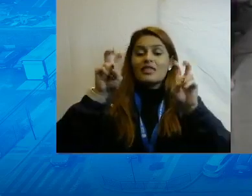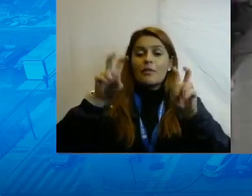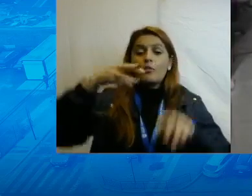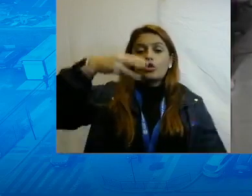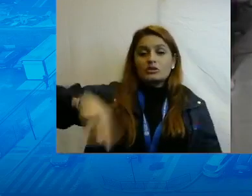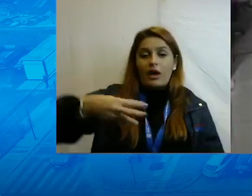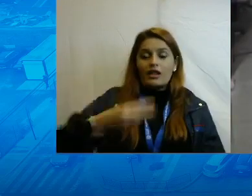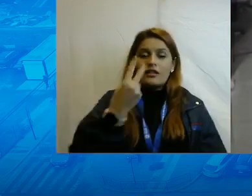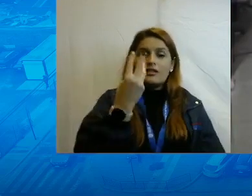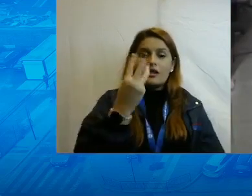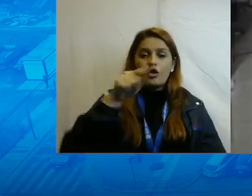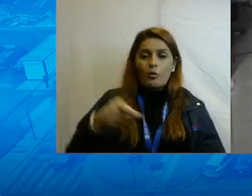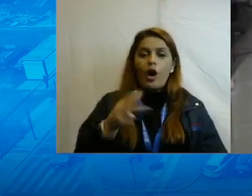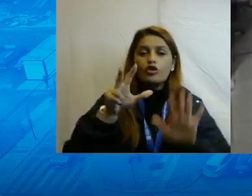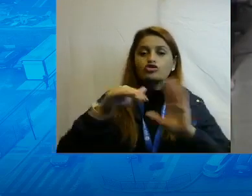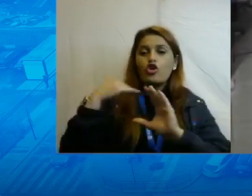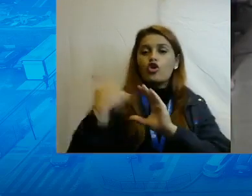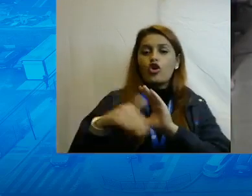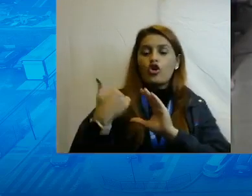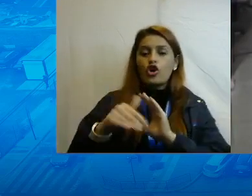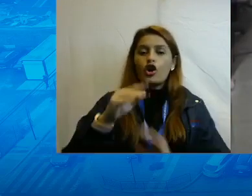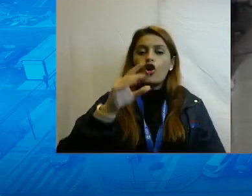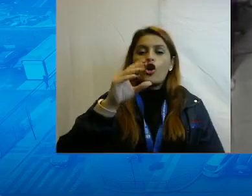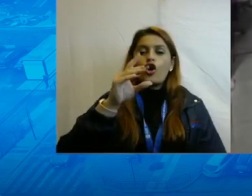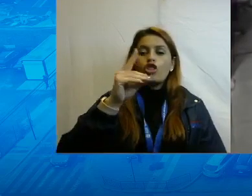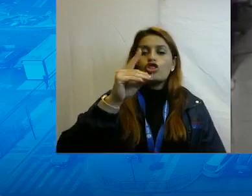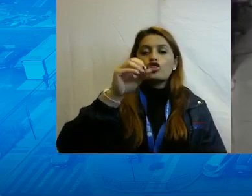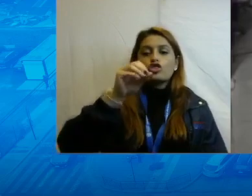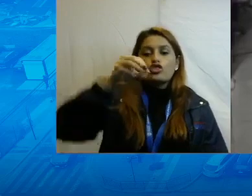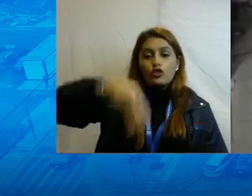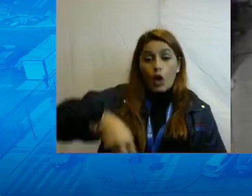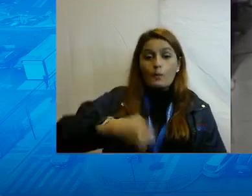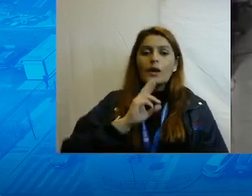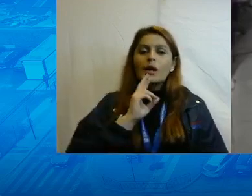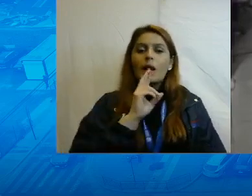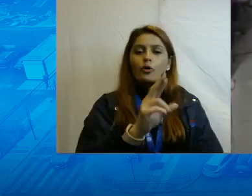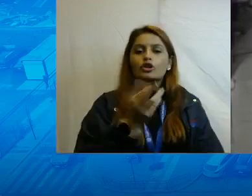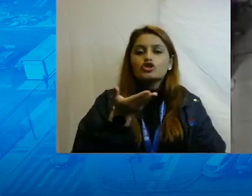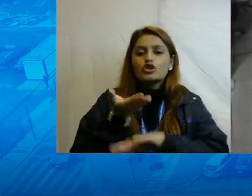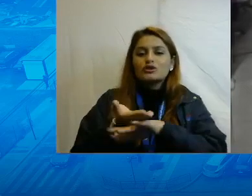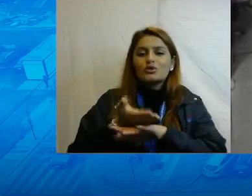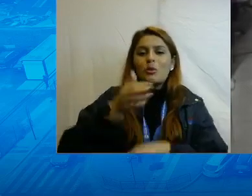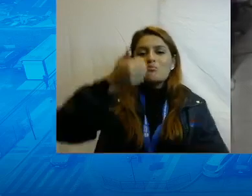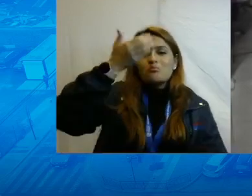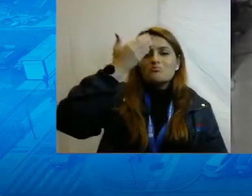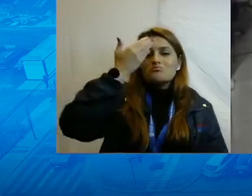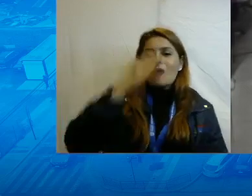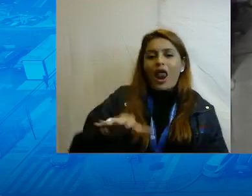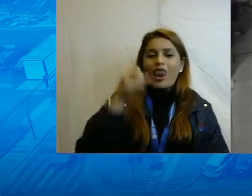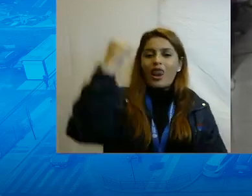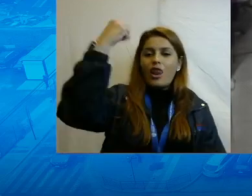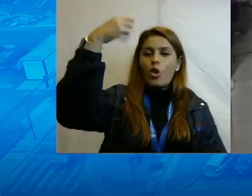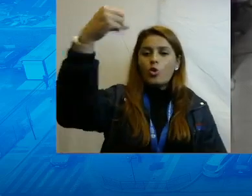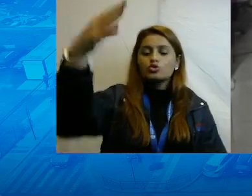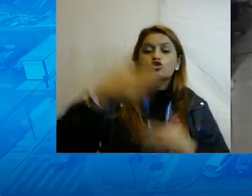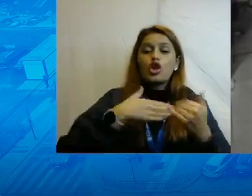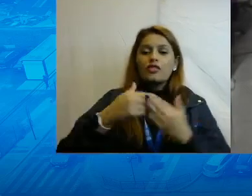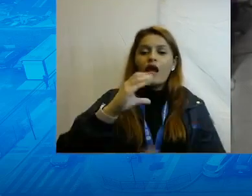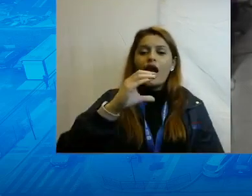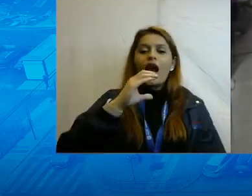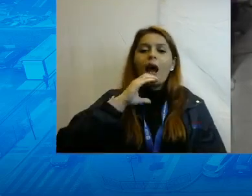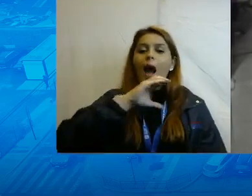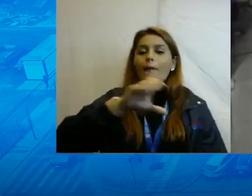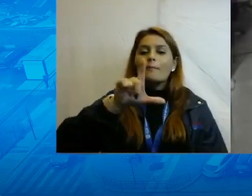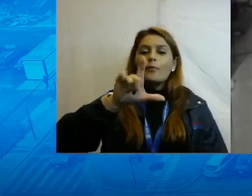38 correo electrónico del director de la Dirección de Obras Municipales responde sobre mal estado de luminarias en